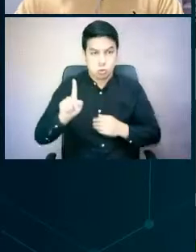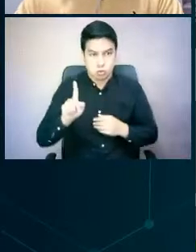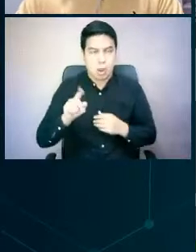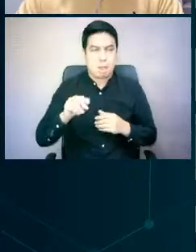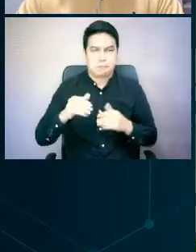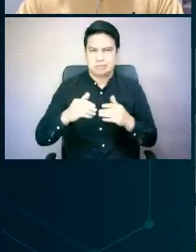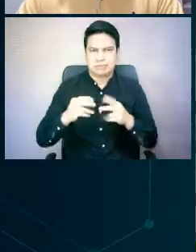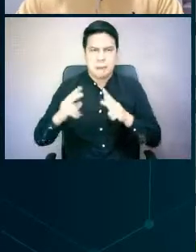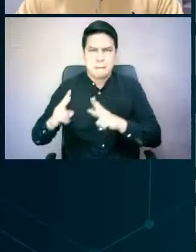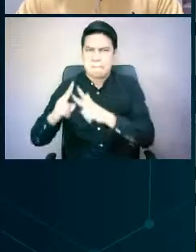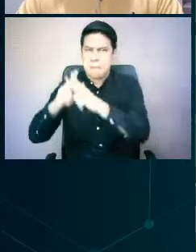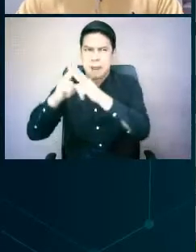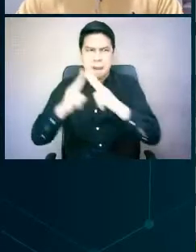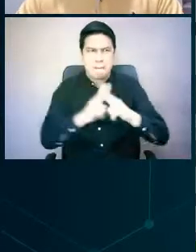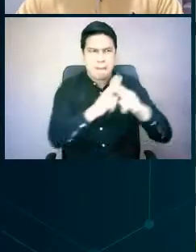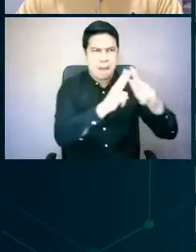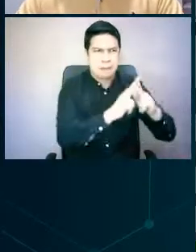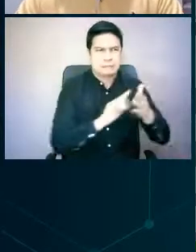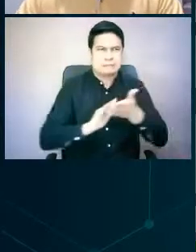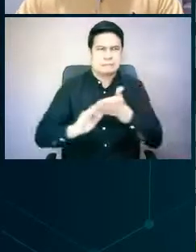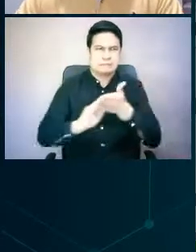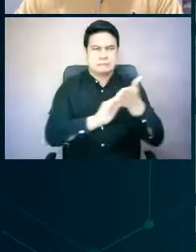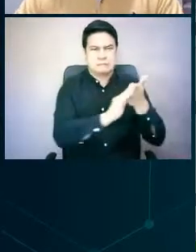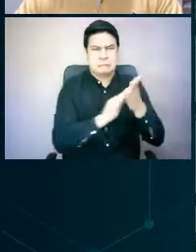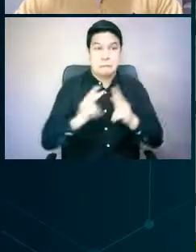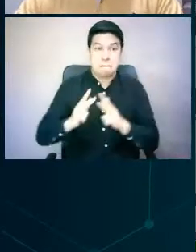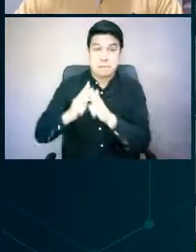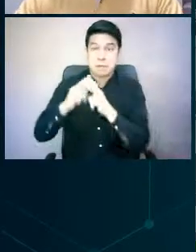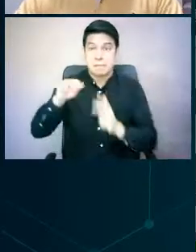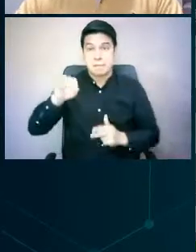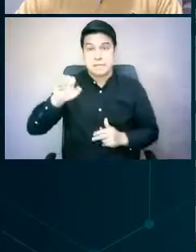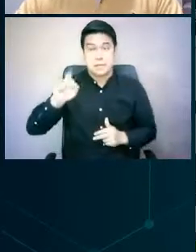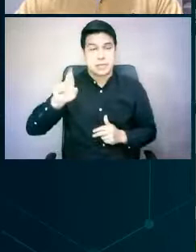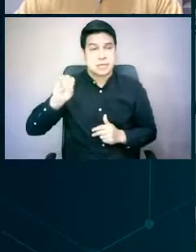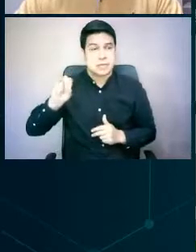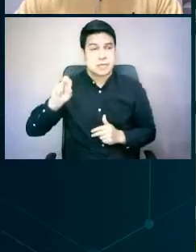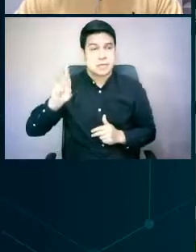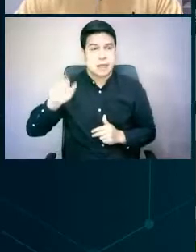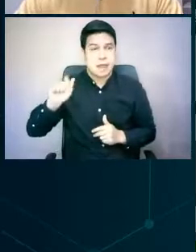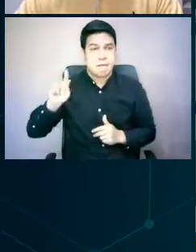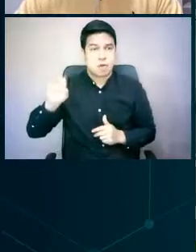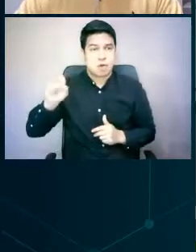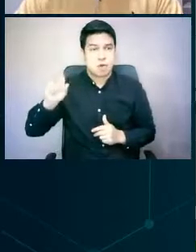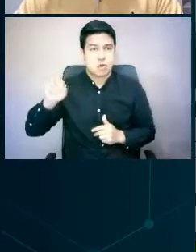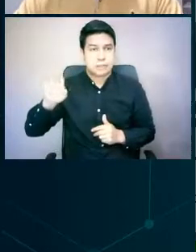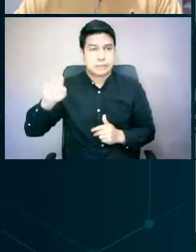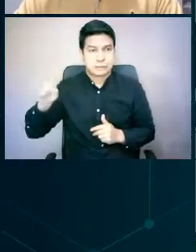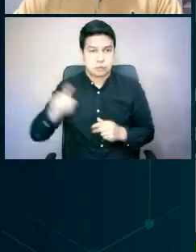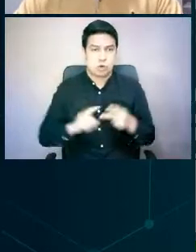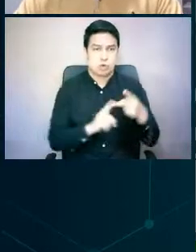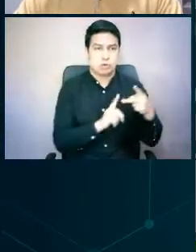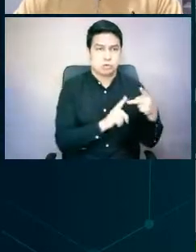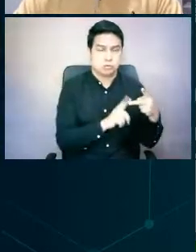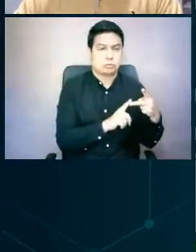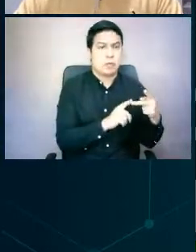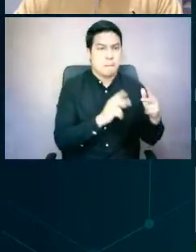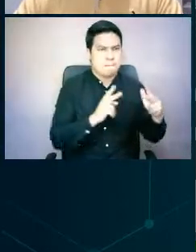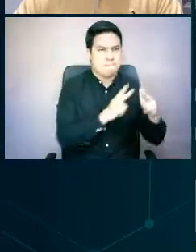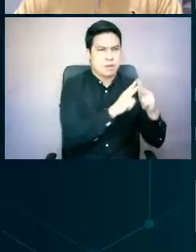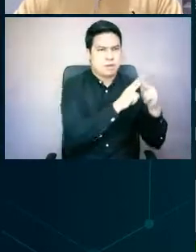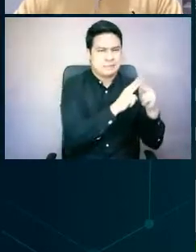las subestaciones Miraflores 230 kilovoltios y Anconsur 230 kilovoltios también. Estas formulaciones